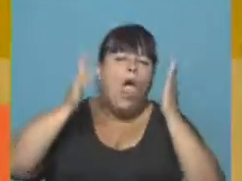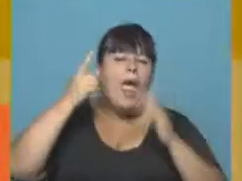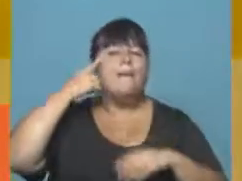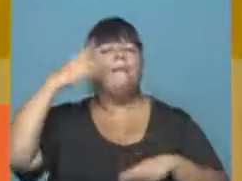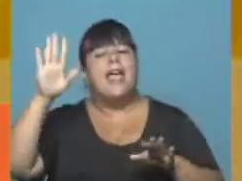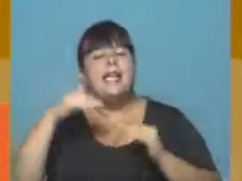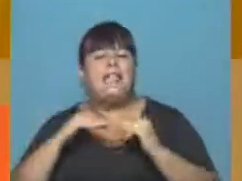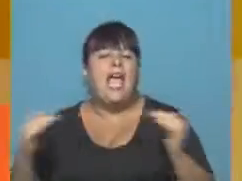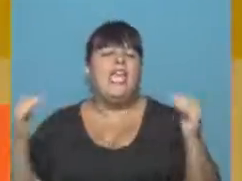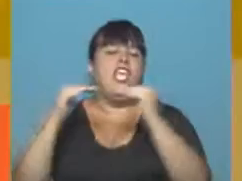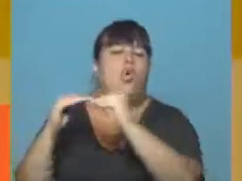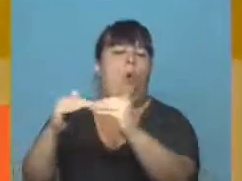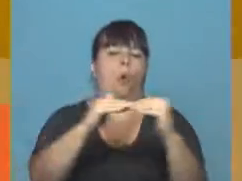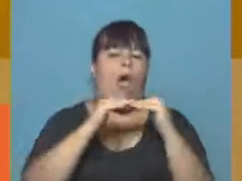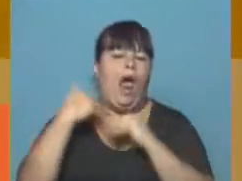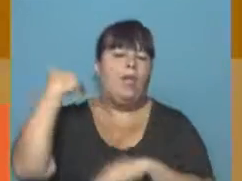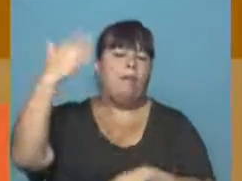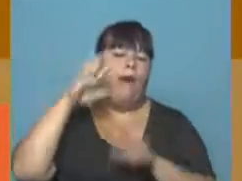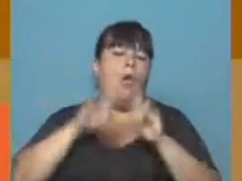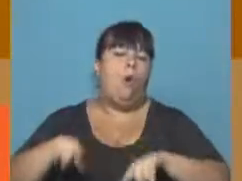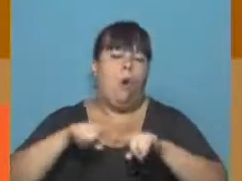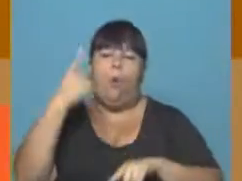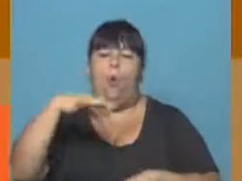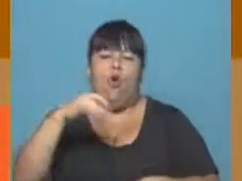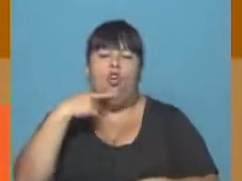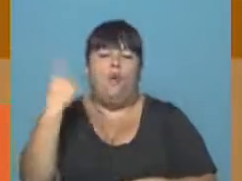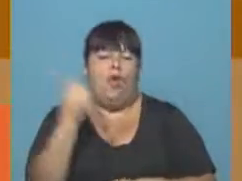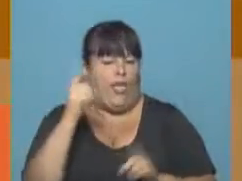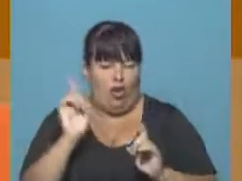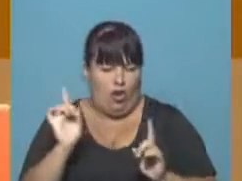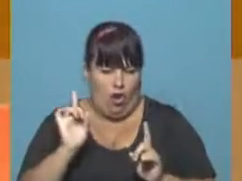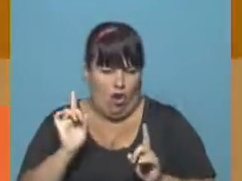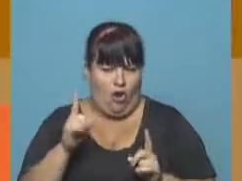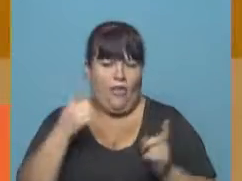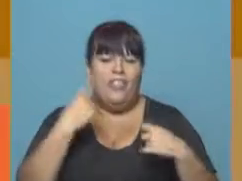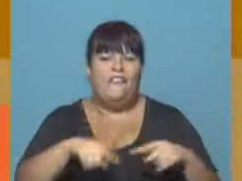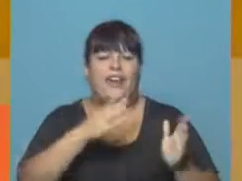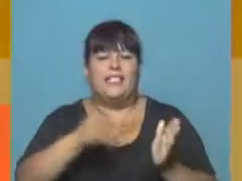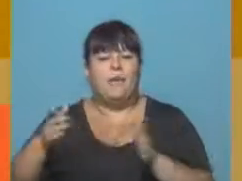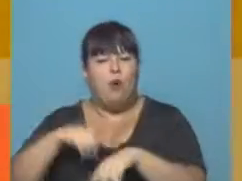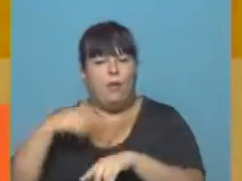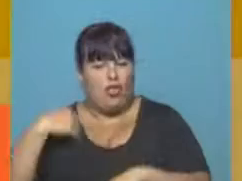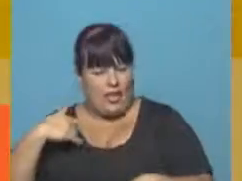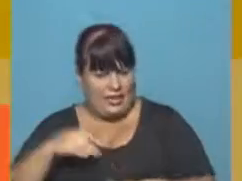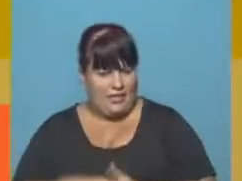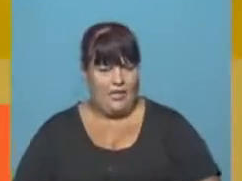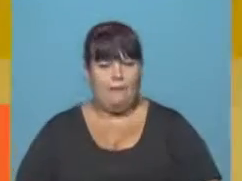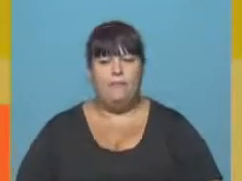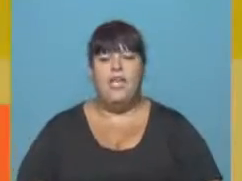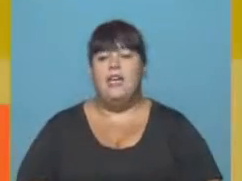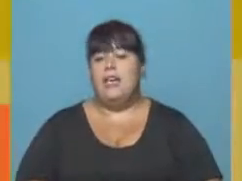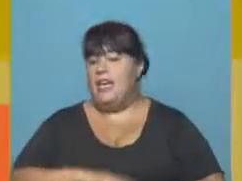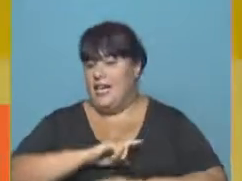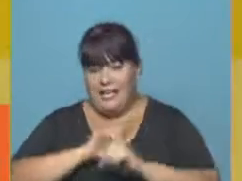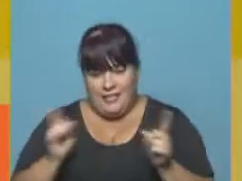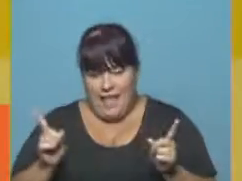la igualación de criterios de un discurso único como se quiso instalar en distintas etapas de la Argentina, y menos que